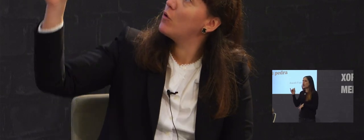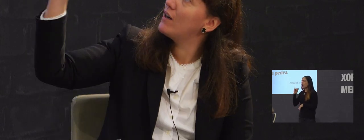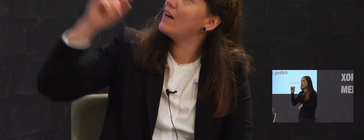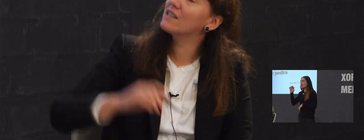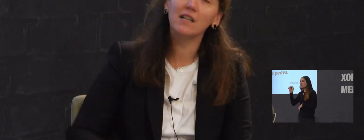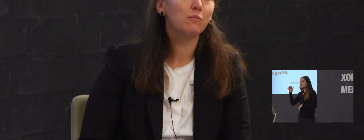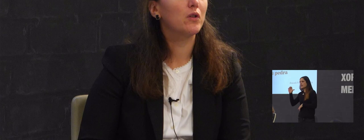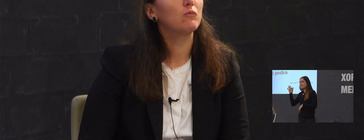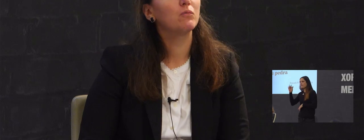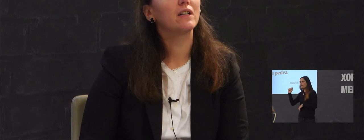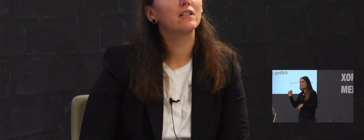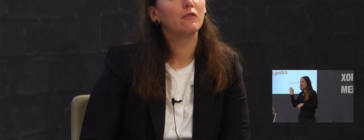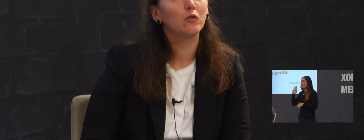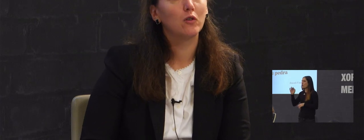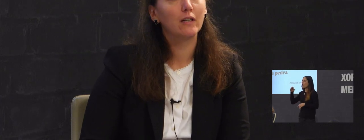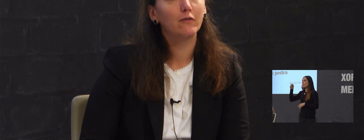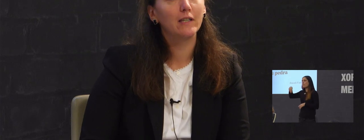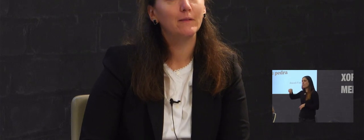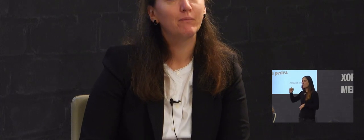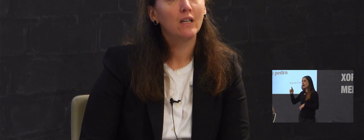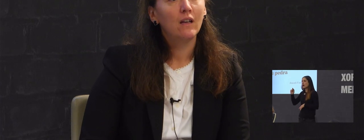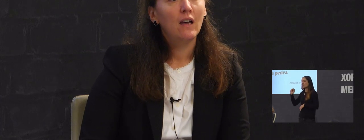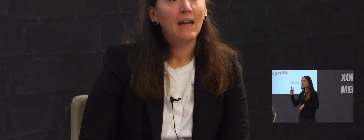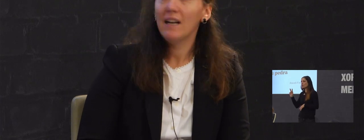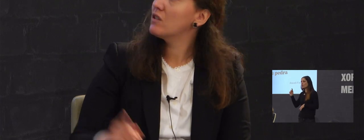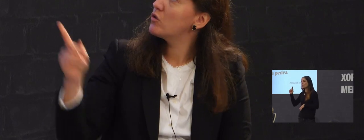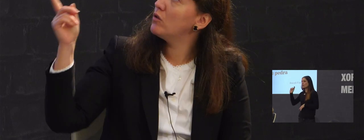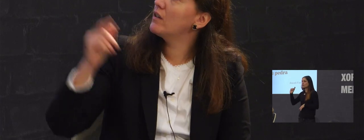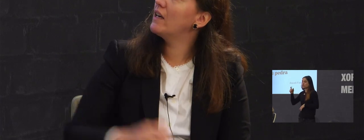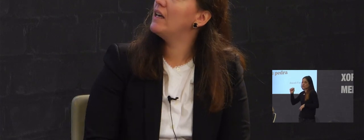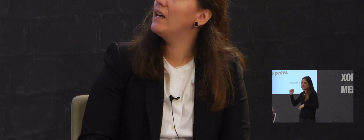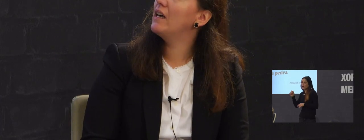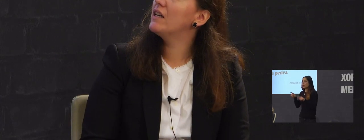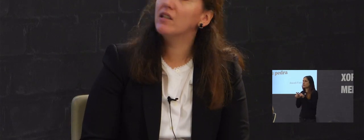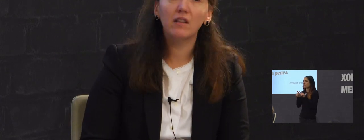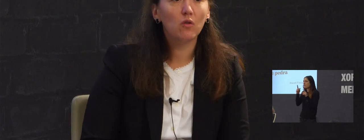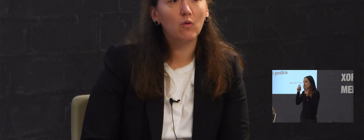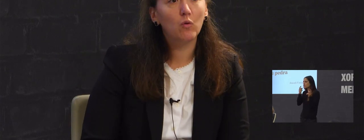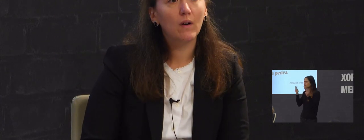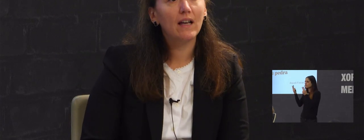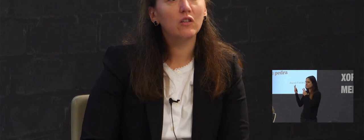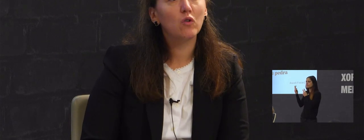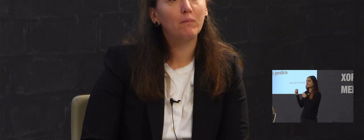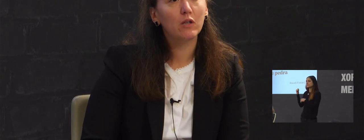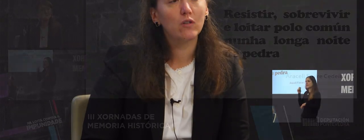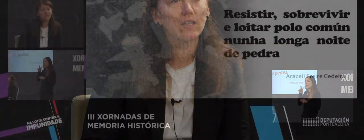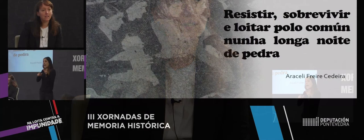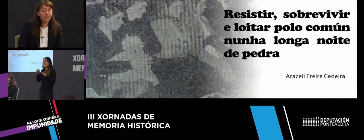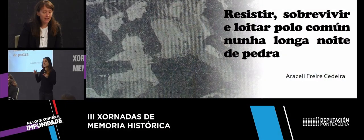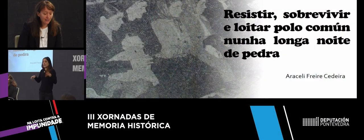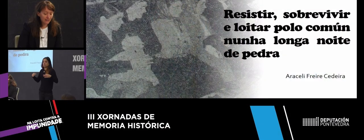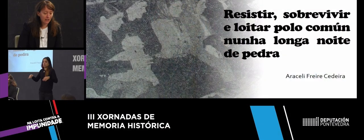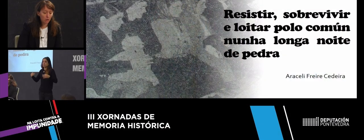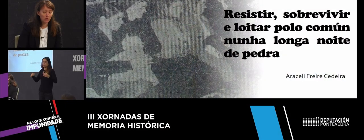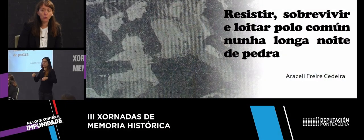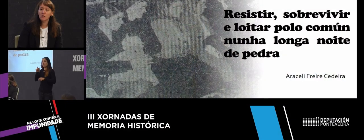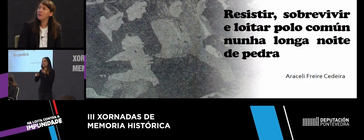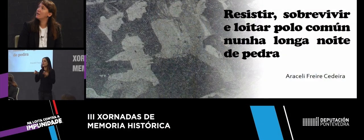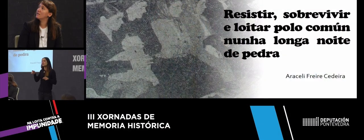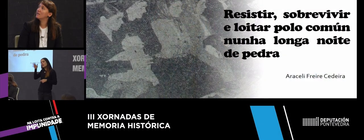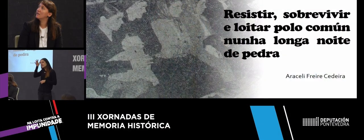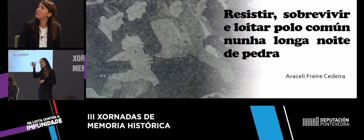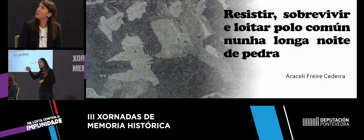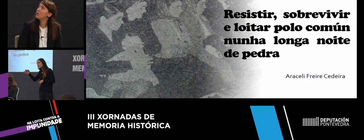ou Maruja, as cales podemos ver nesta fotografía. Elas son xente do común, elas son persoas das aldeas que coas